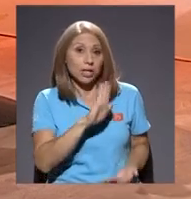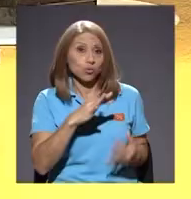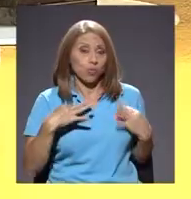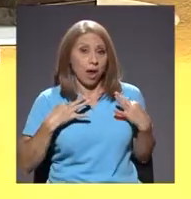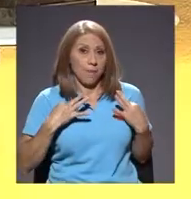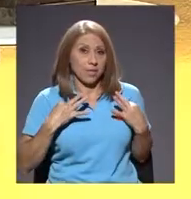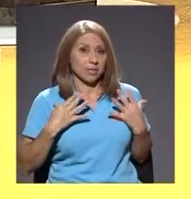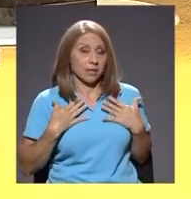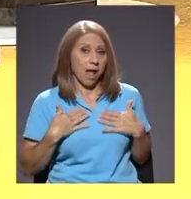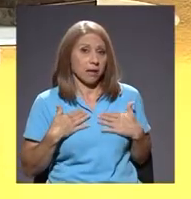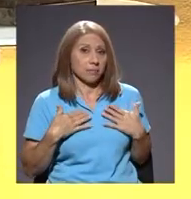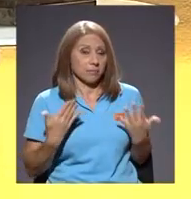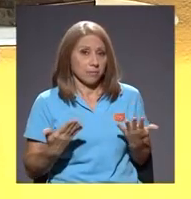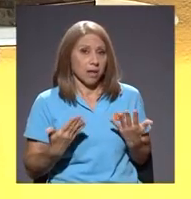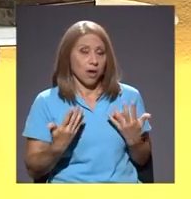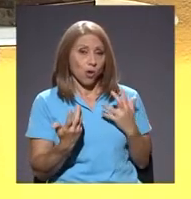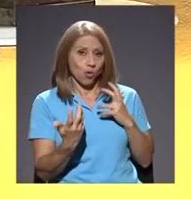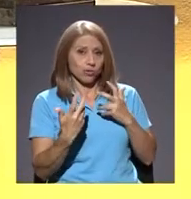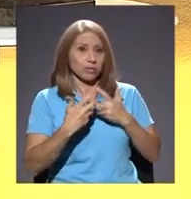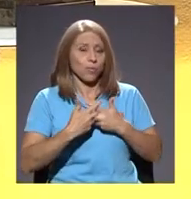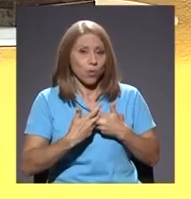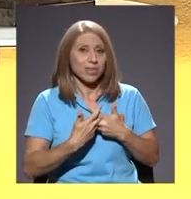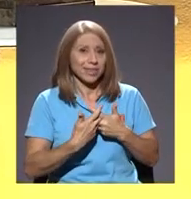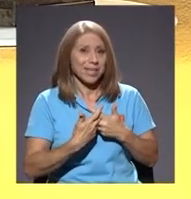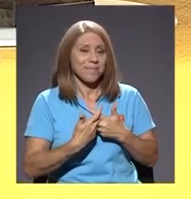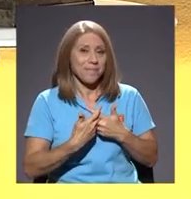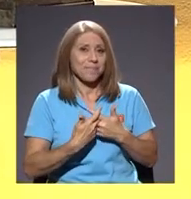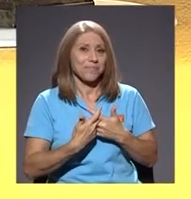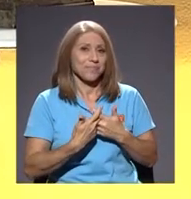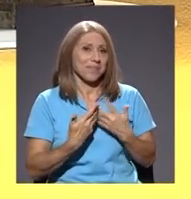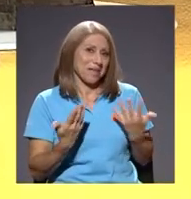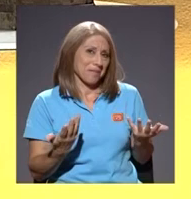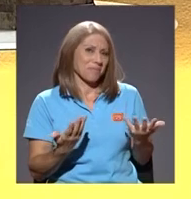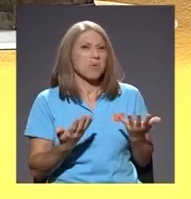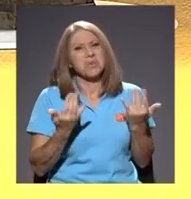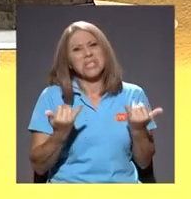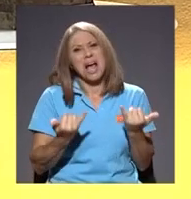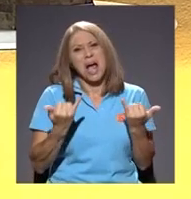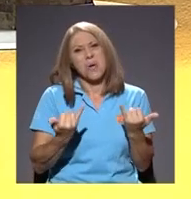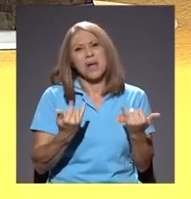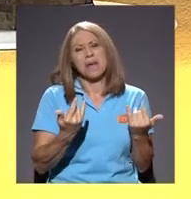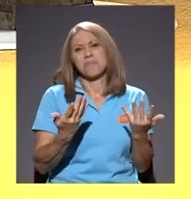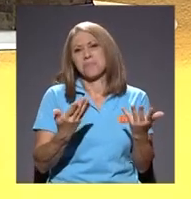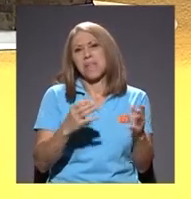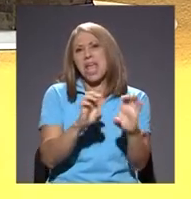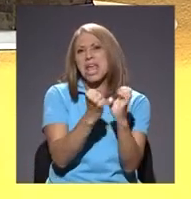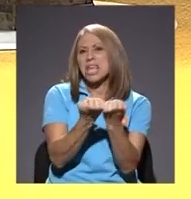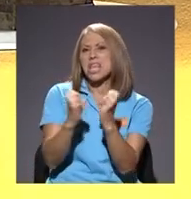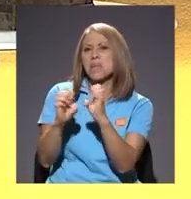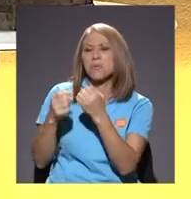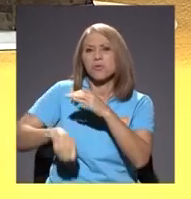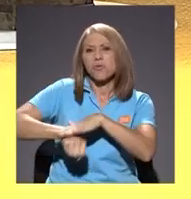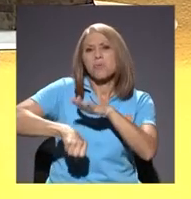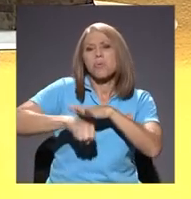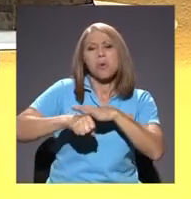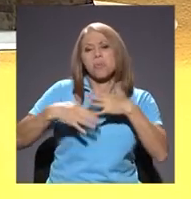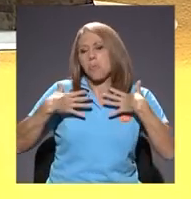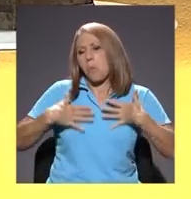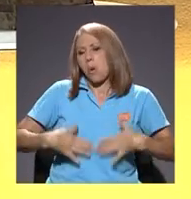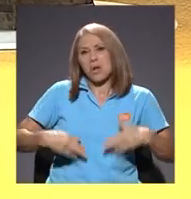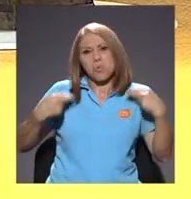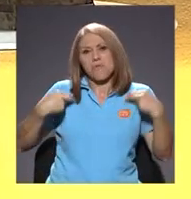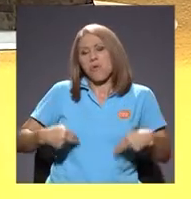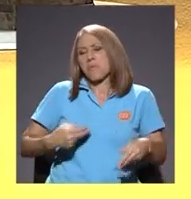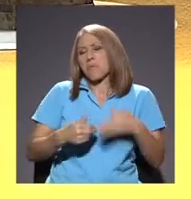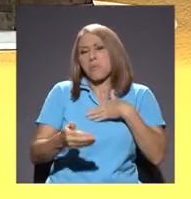camisa corresponde en mucho ahora los equipos se ponen el uniforme del color que que